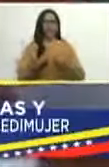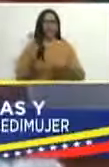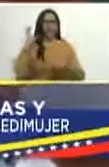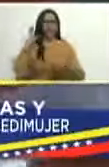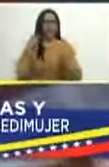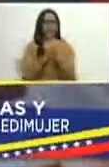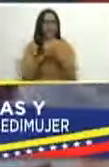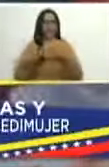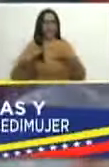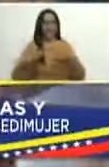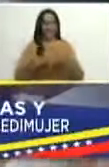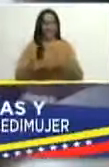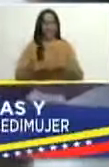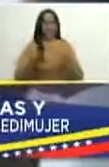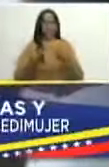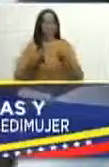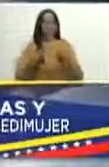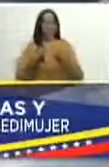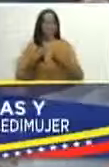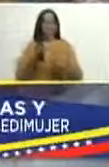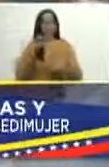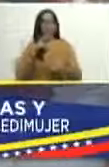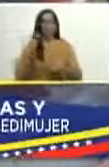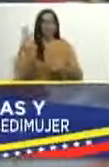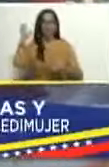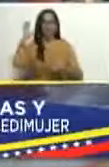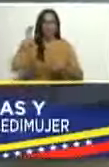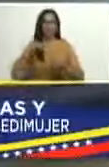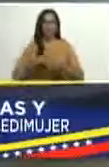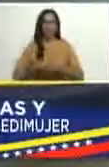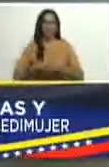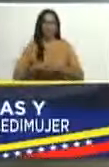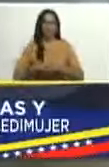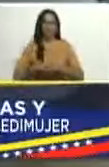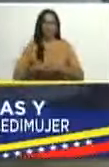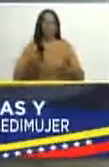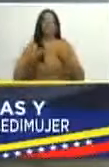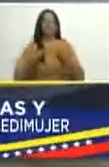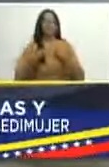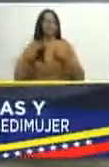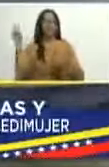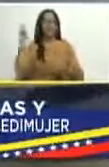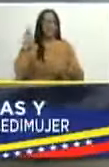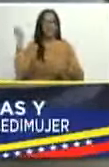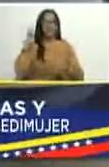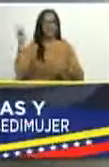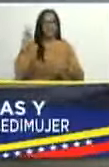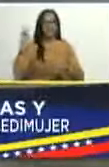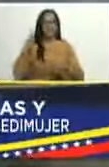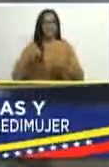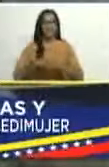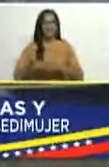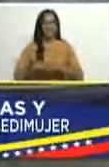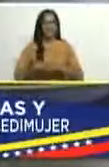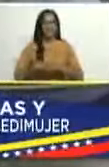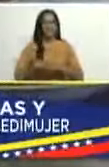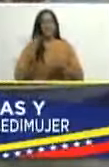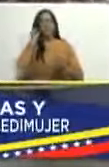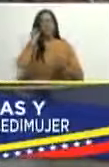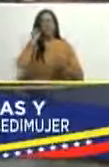Anzoátegui! ¡Que viva el oriente del país! ¡Y que viva Venezuela!